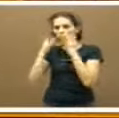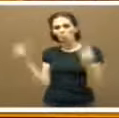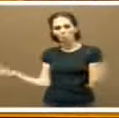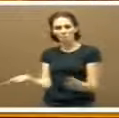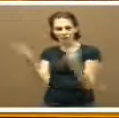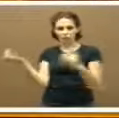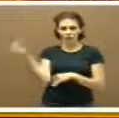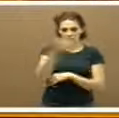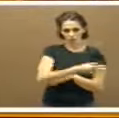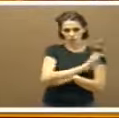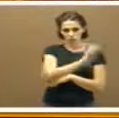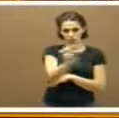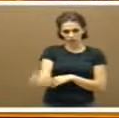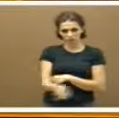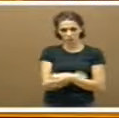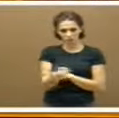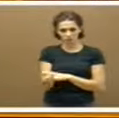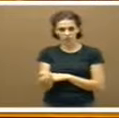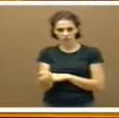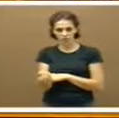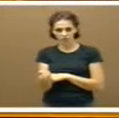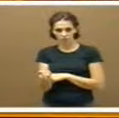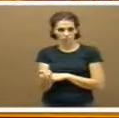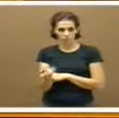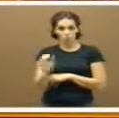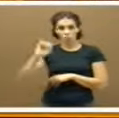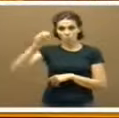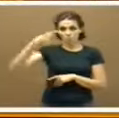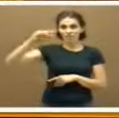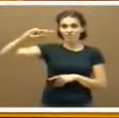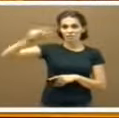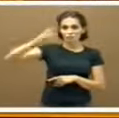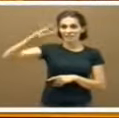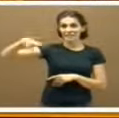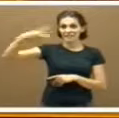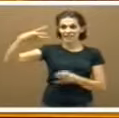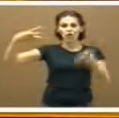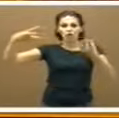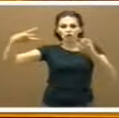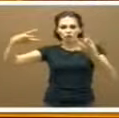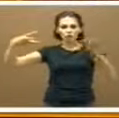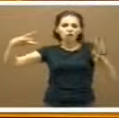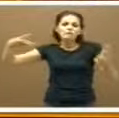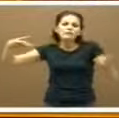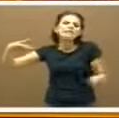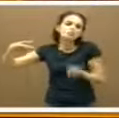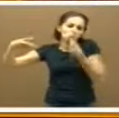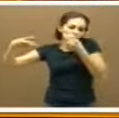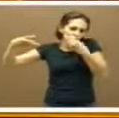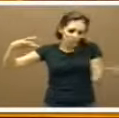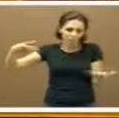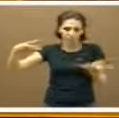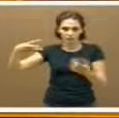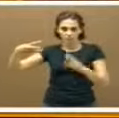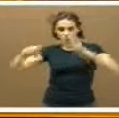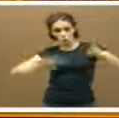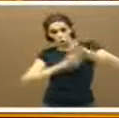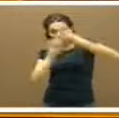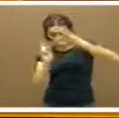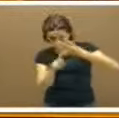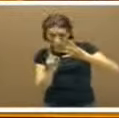dicho aquí, mintiendo. Somos la tercera en menor endeudamiento en términos absolutos. Y somos la cuarta